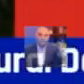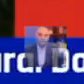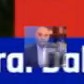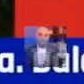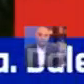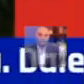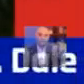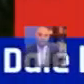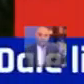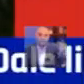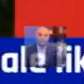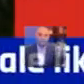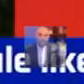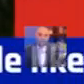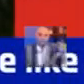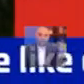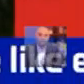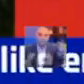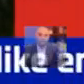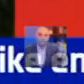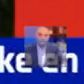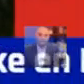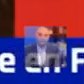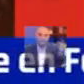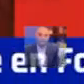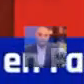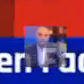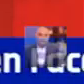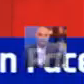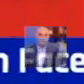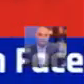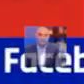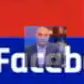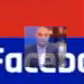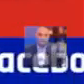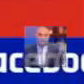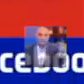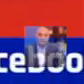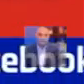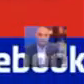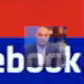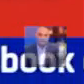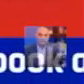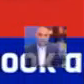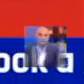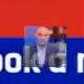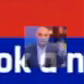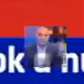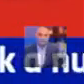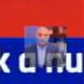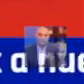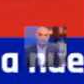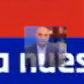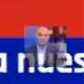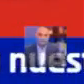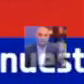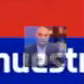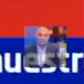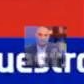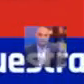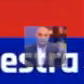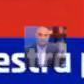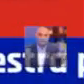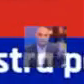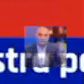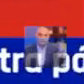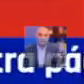agrediendo a los migrantes que intentan cruzar a Estados Unidos, pero le mete ahí la cizaña. Pateados, vejados, agredidos en México, en Estados Unidos. Sobre lo de